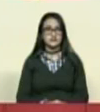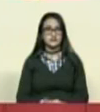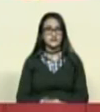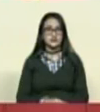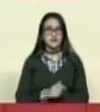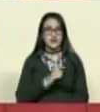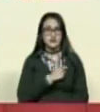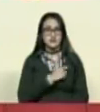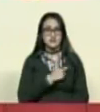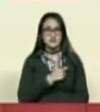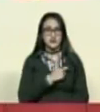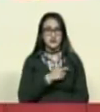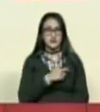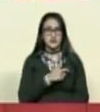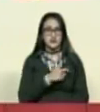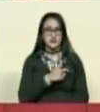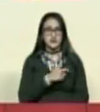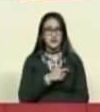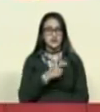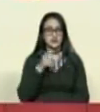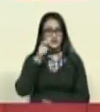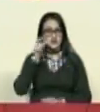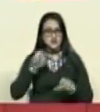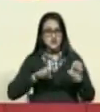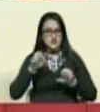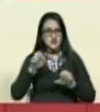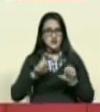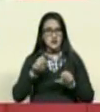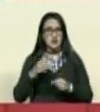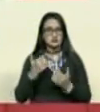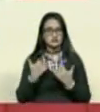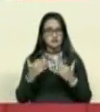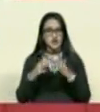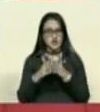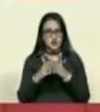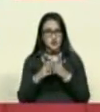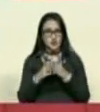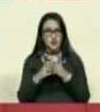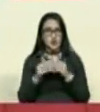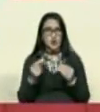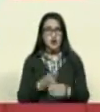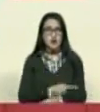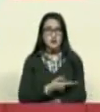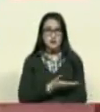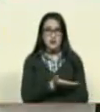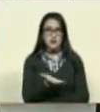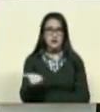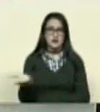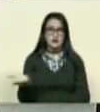Inspector General, Contralor General, queridos camaradas y hermanos,